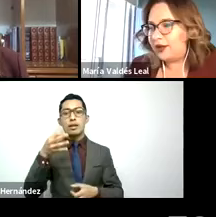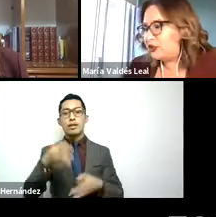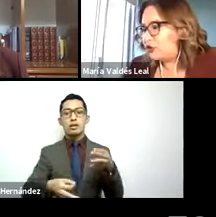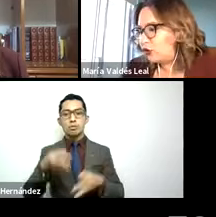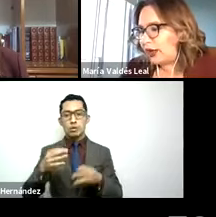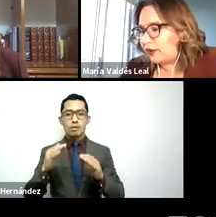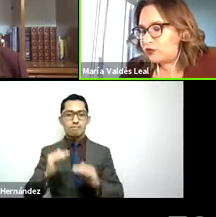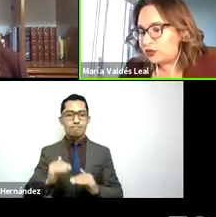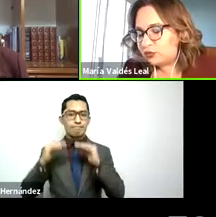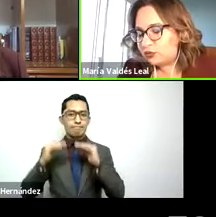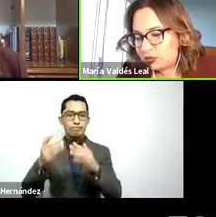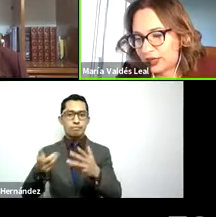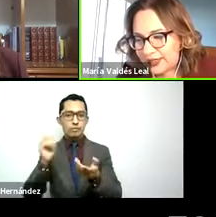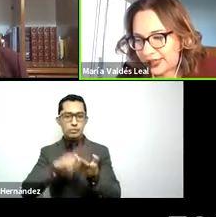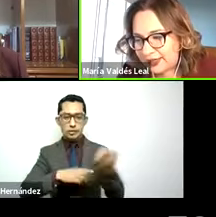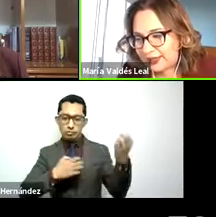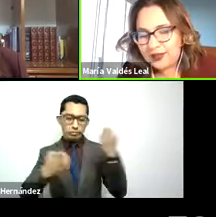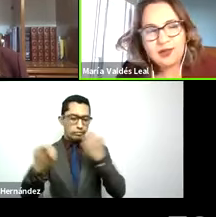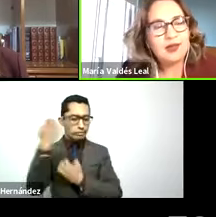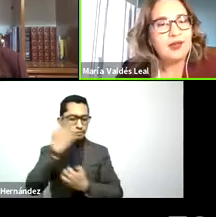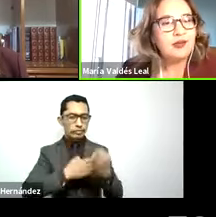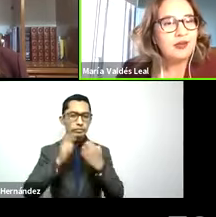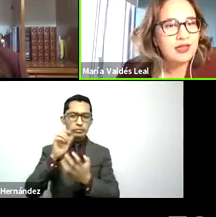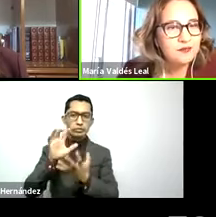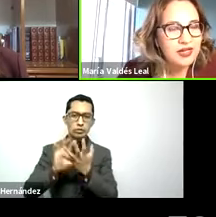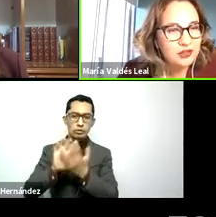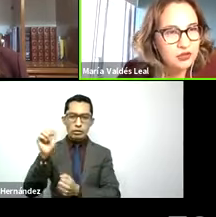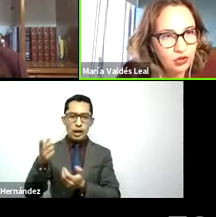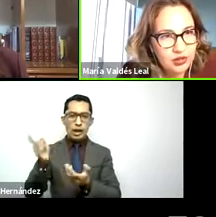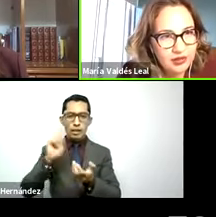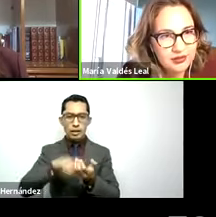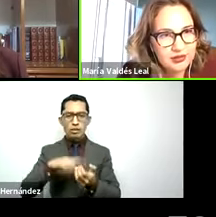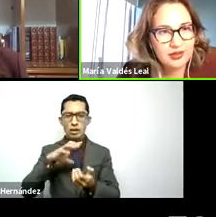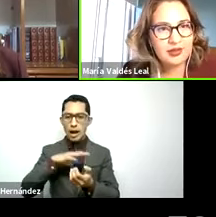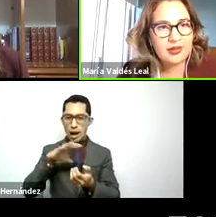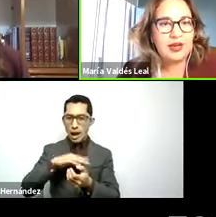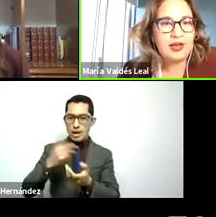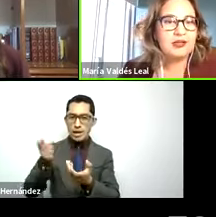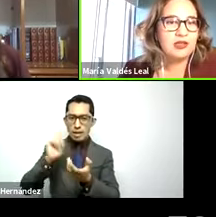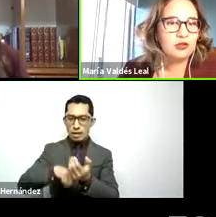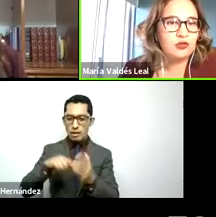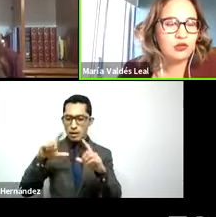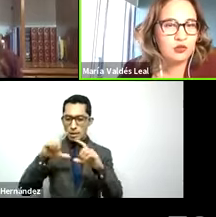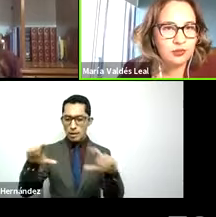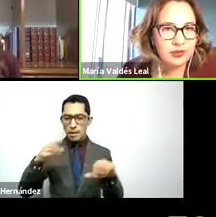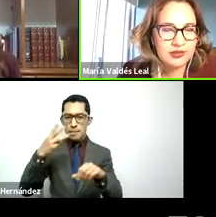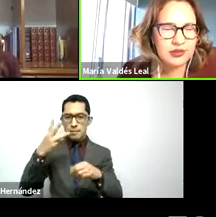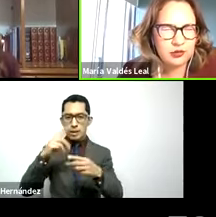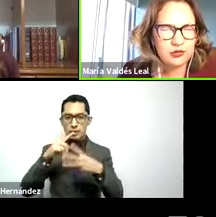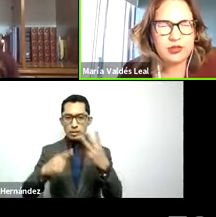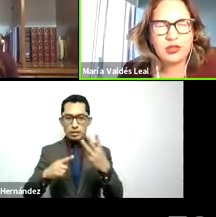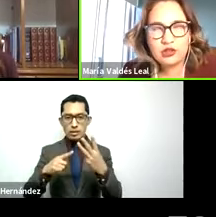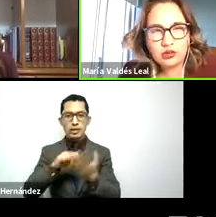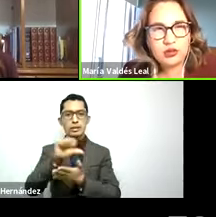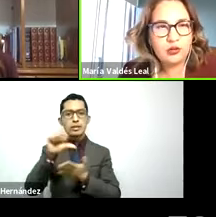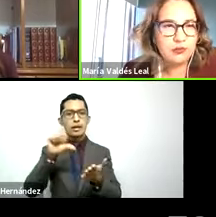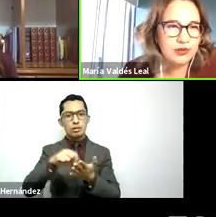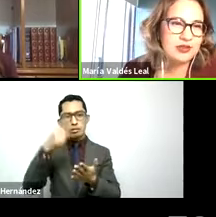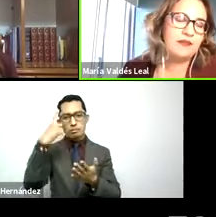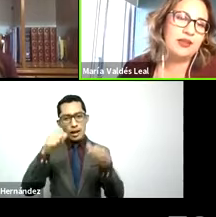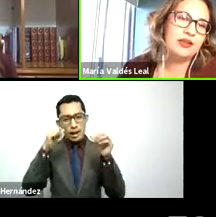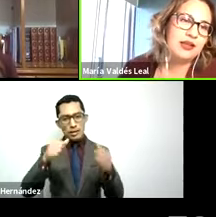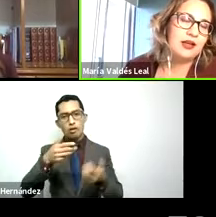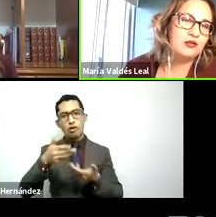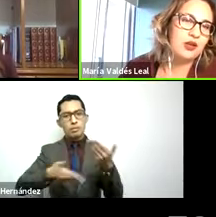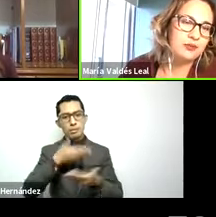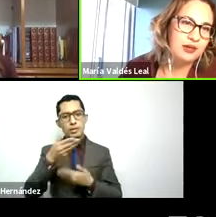Corte analizó la constitucionalidad de 3 fracciones de la Ley de Centros de Atención y